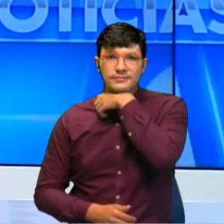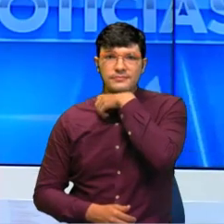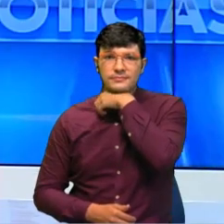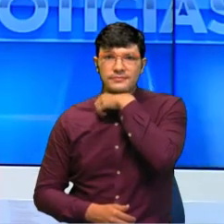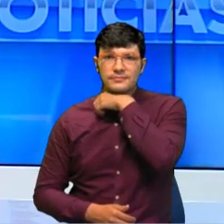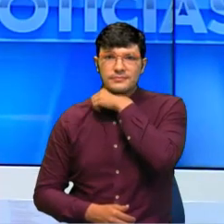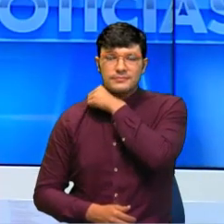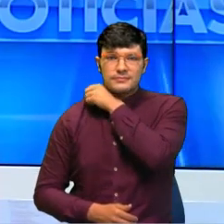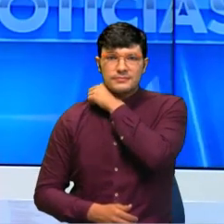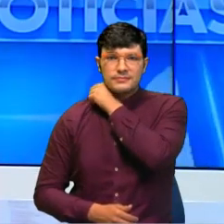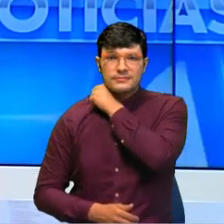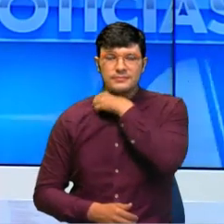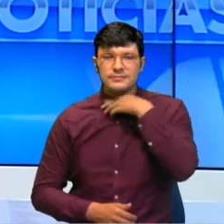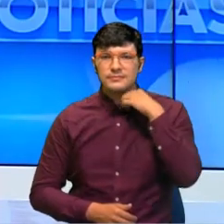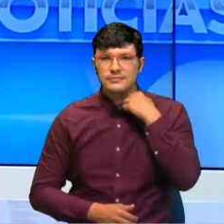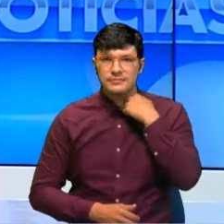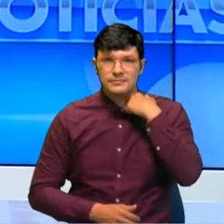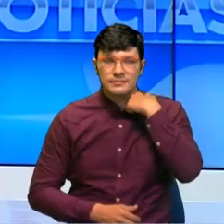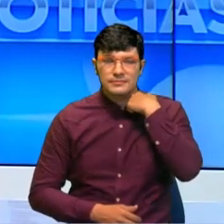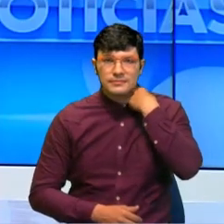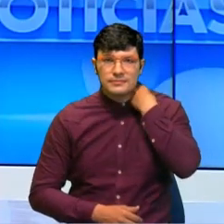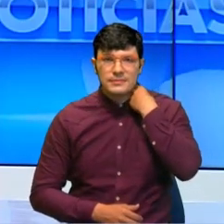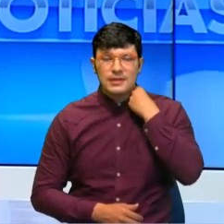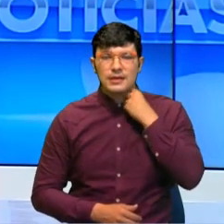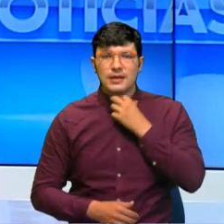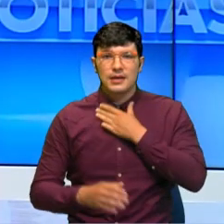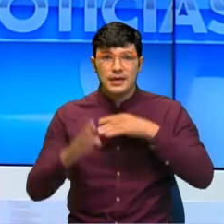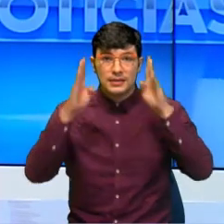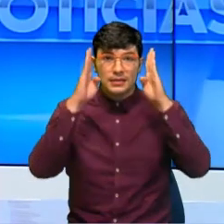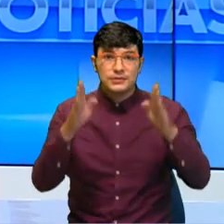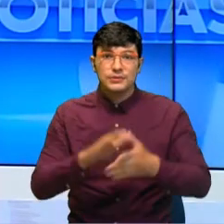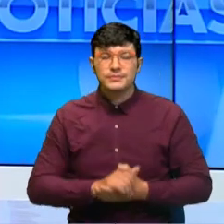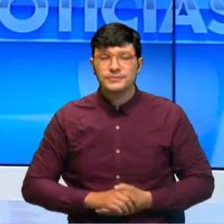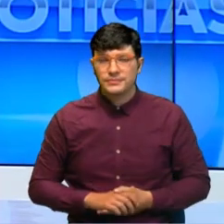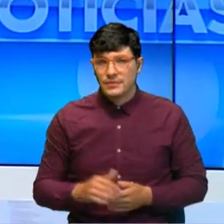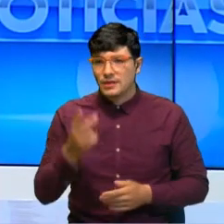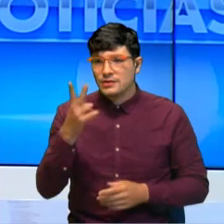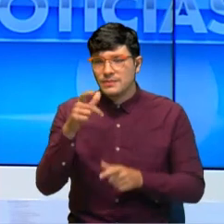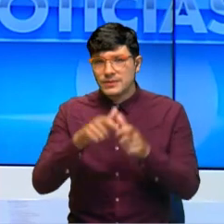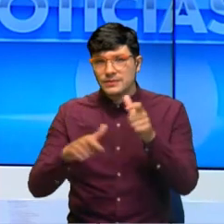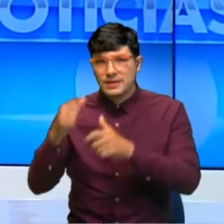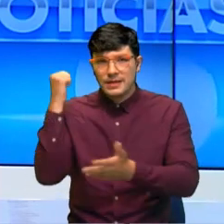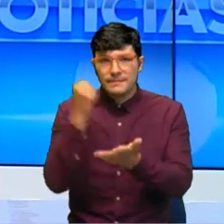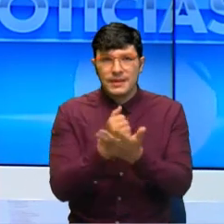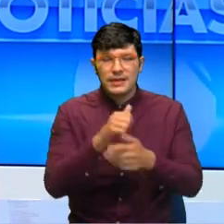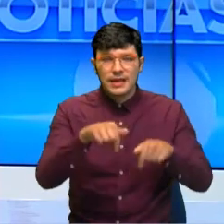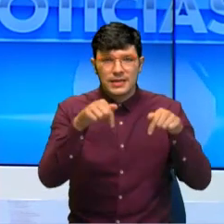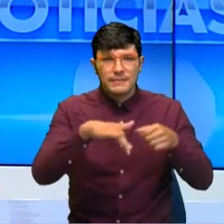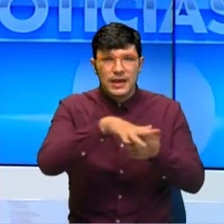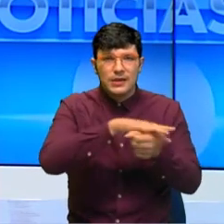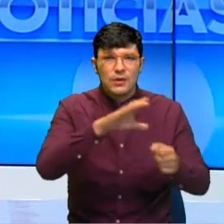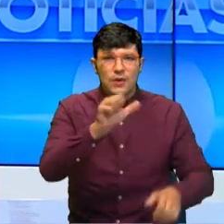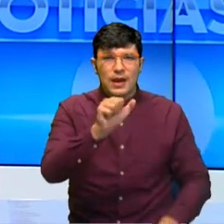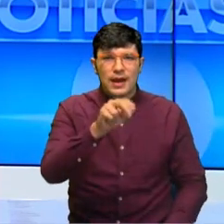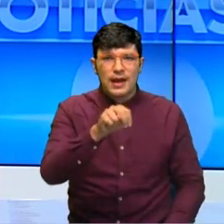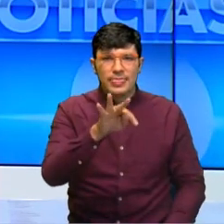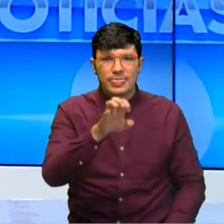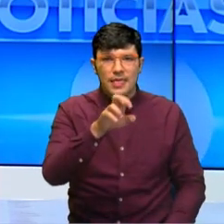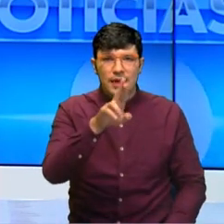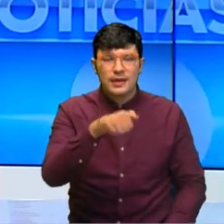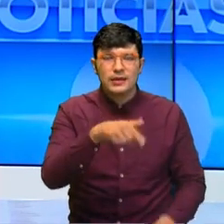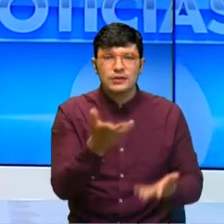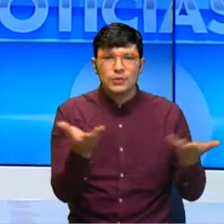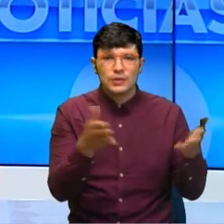hay mucha atención que dos hombres fueron asesinados este fin de semana en una esquina del barrio la cantera esto en el municipio de piedecuesta las autoridades